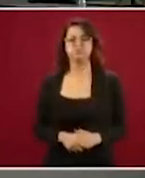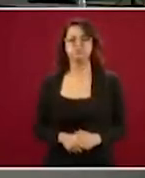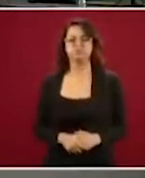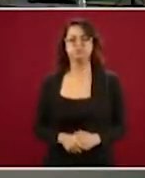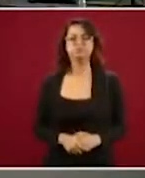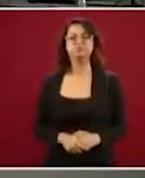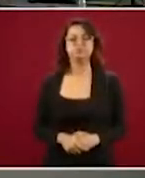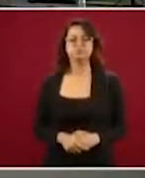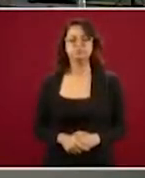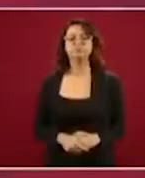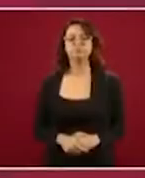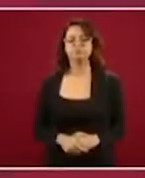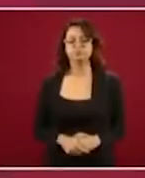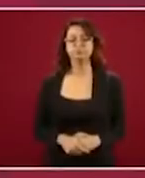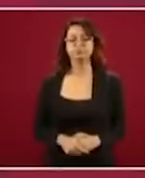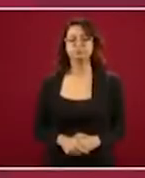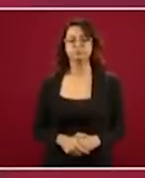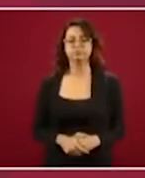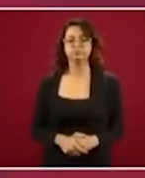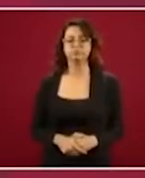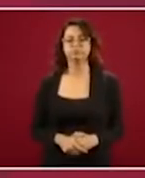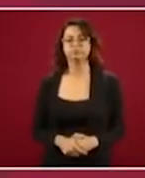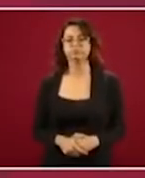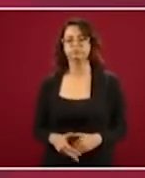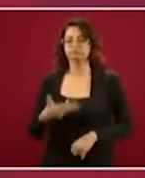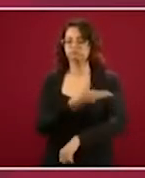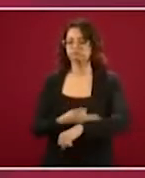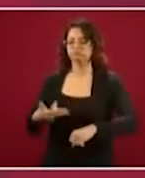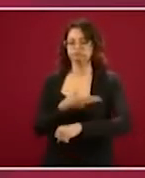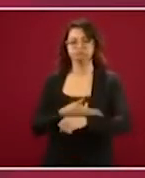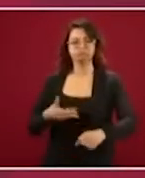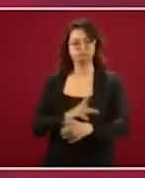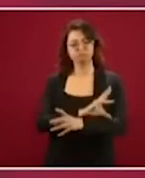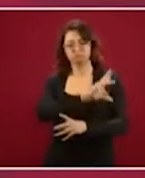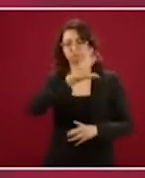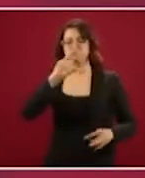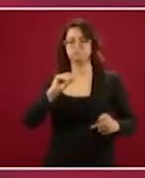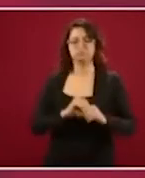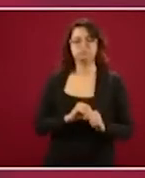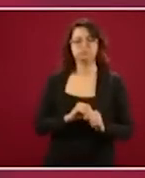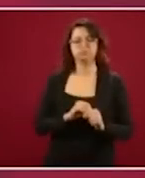hacer todo lo que se necesite para